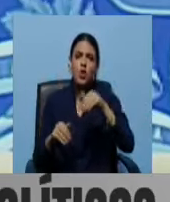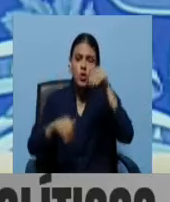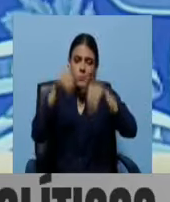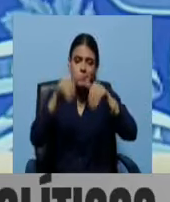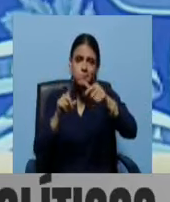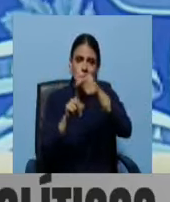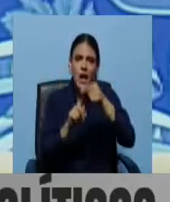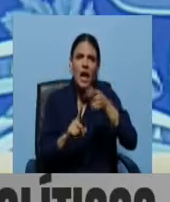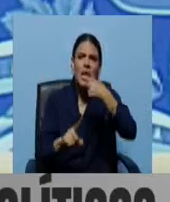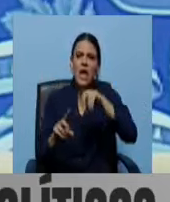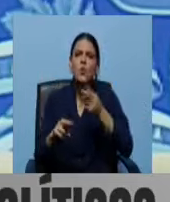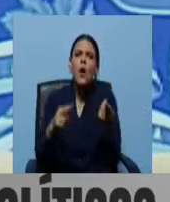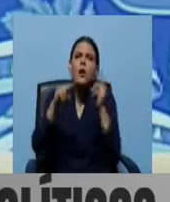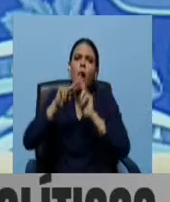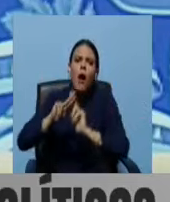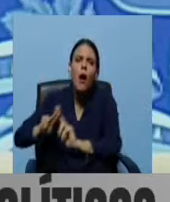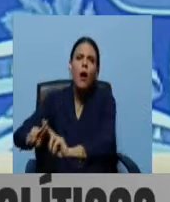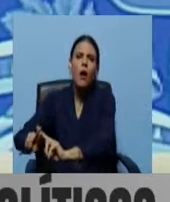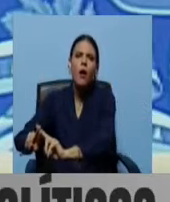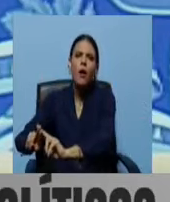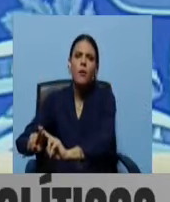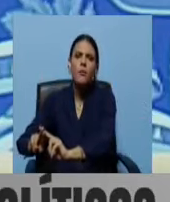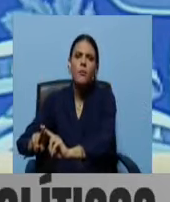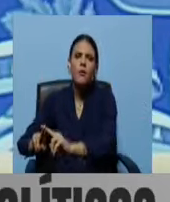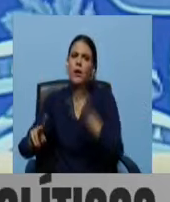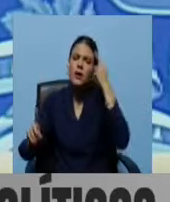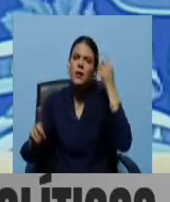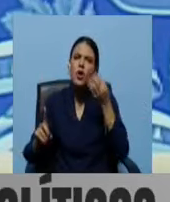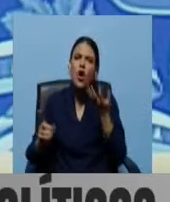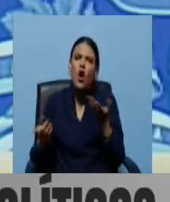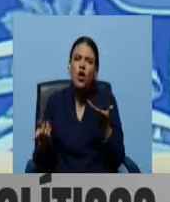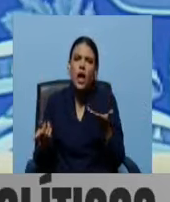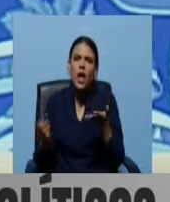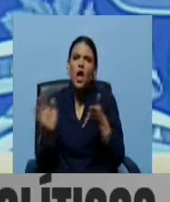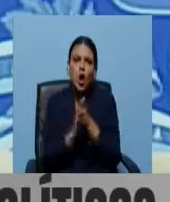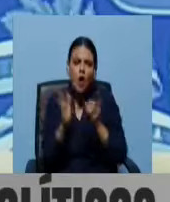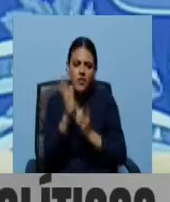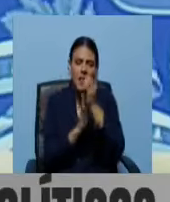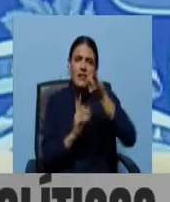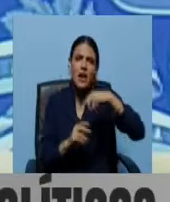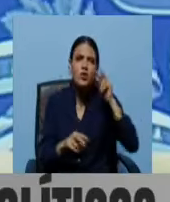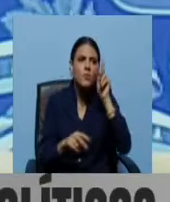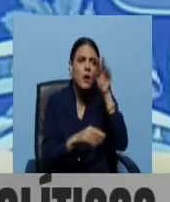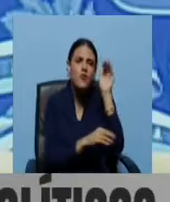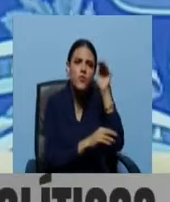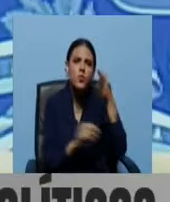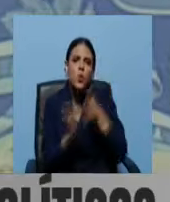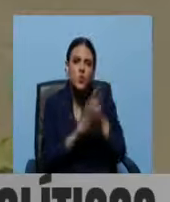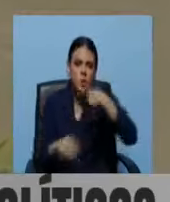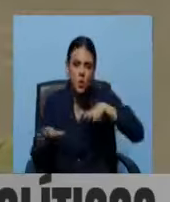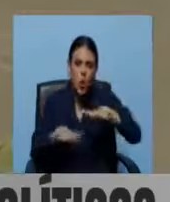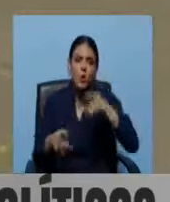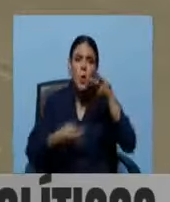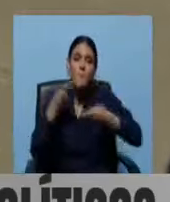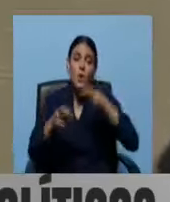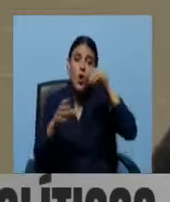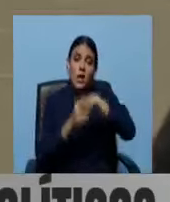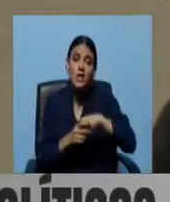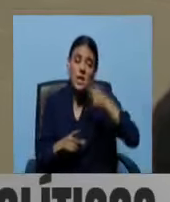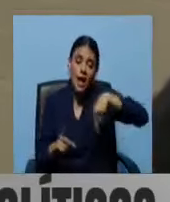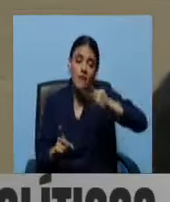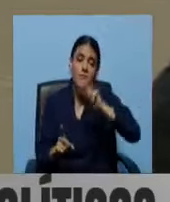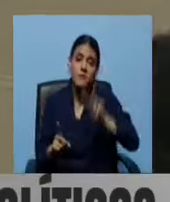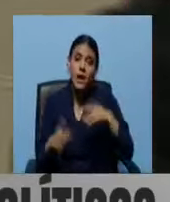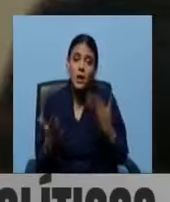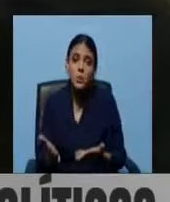han quedado rezagadas respecto a el desarrollo y el devenir de la acción política en